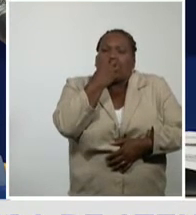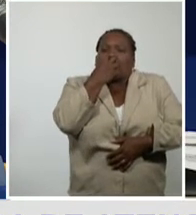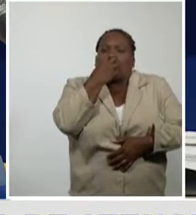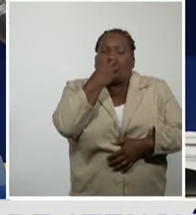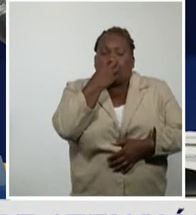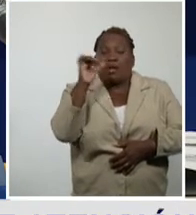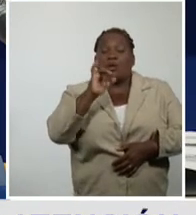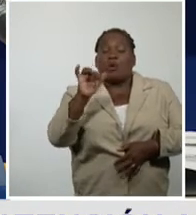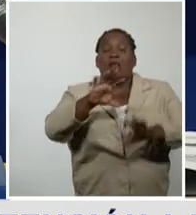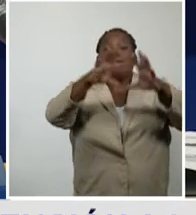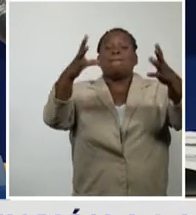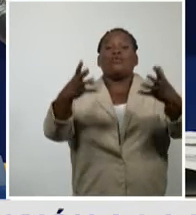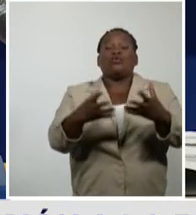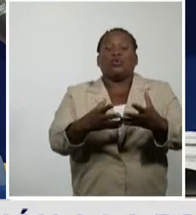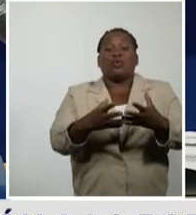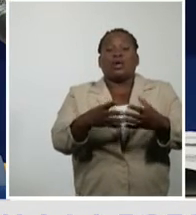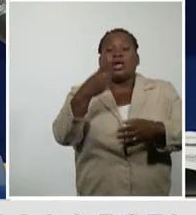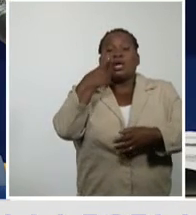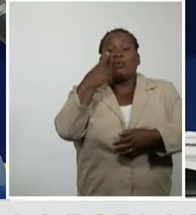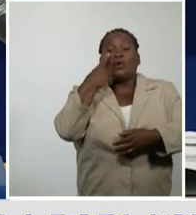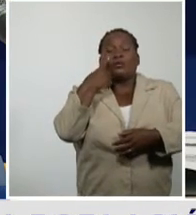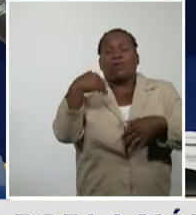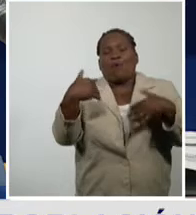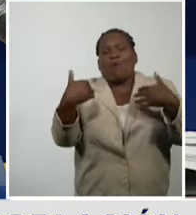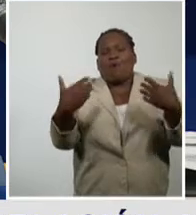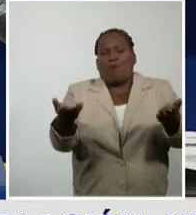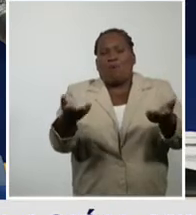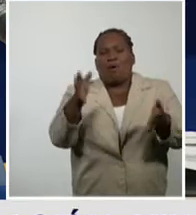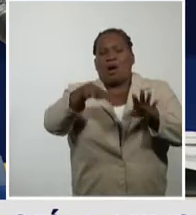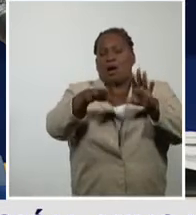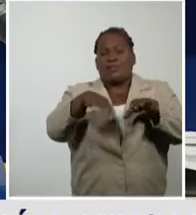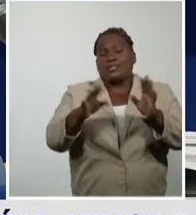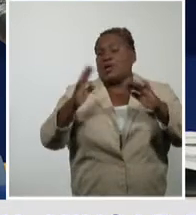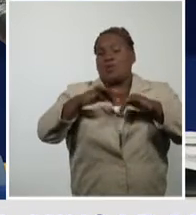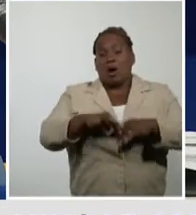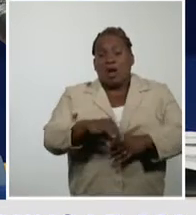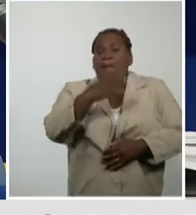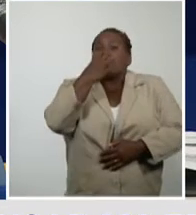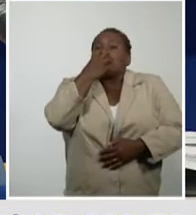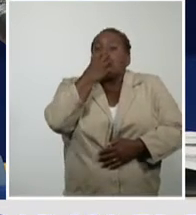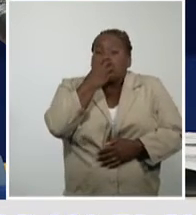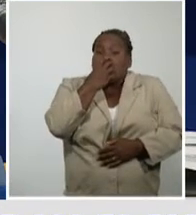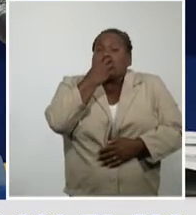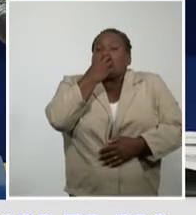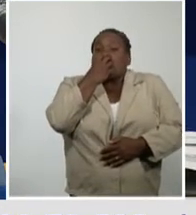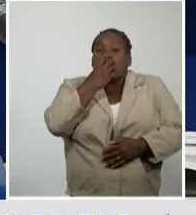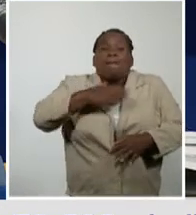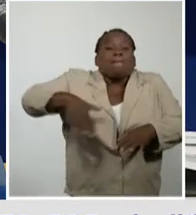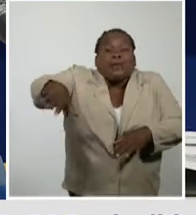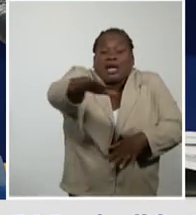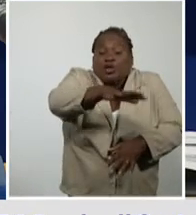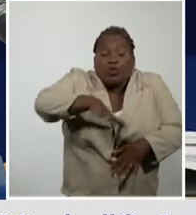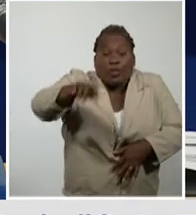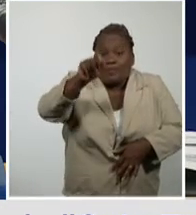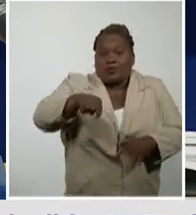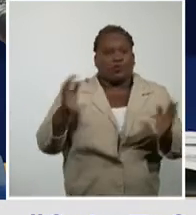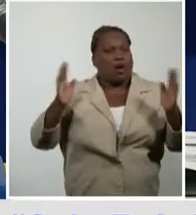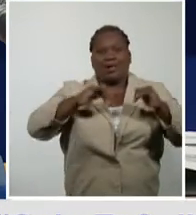en el mundo de cómo muchas veces no existían ventiladores para todos los pacientes que los